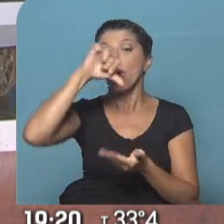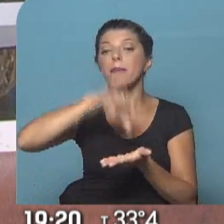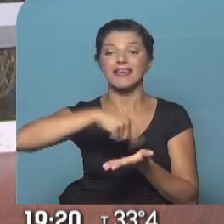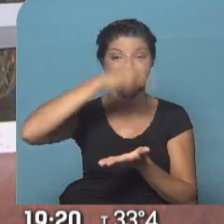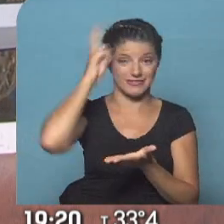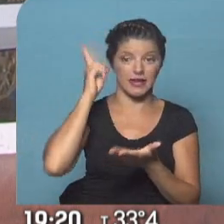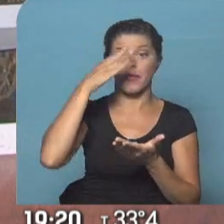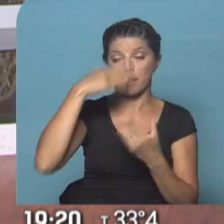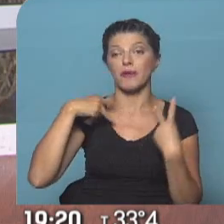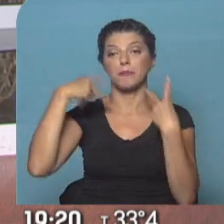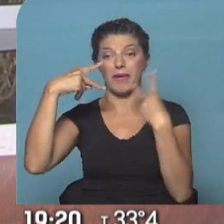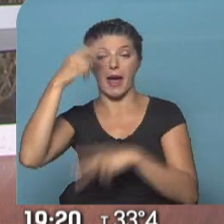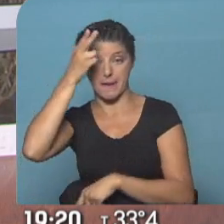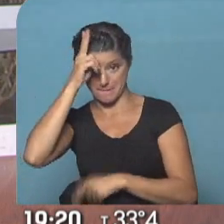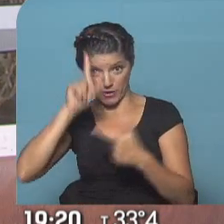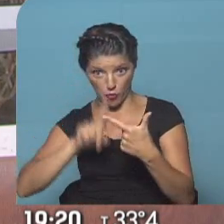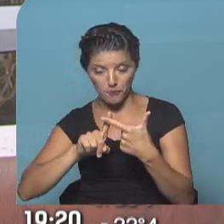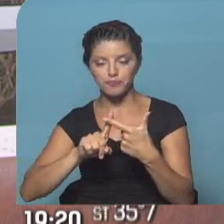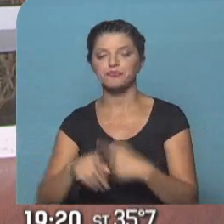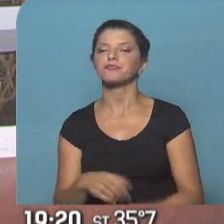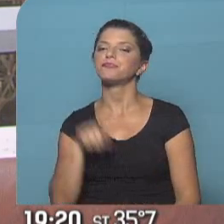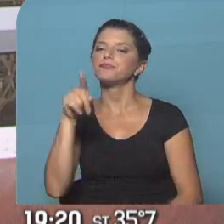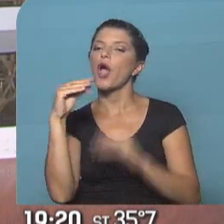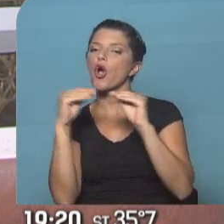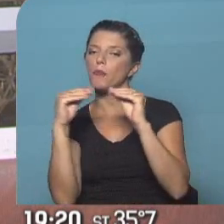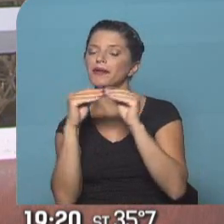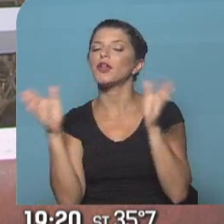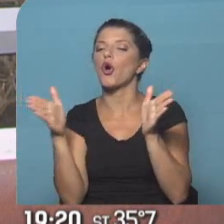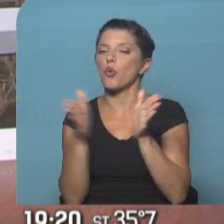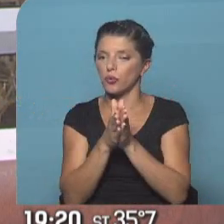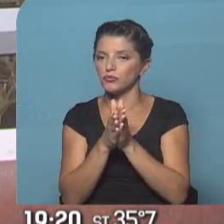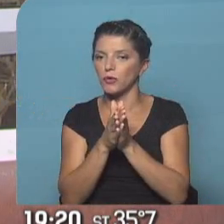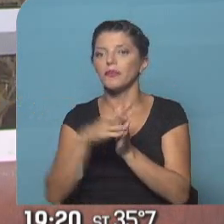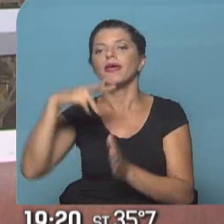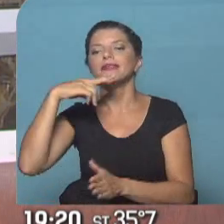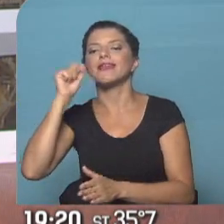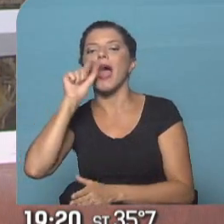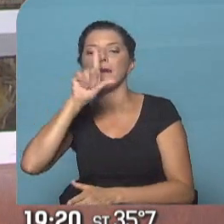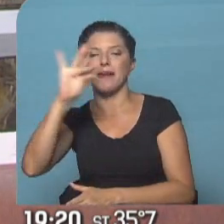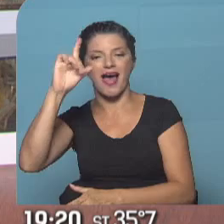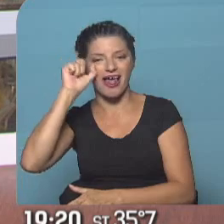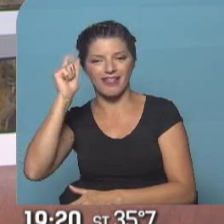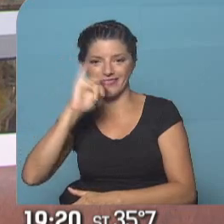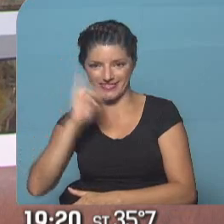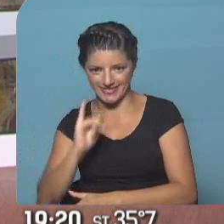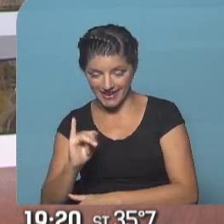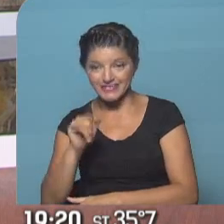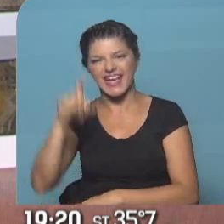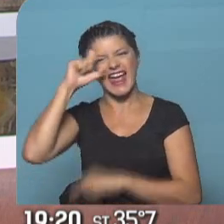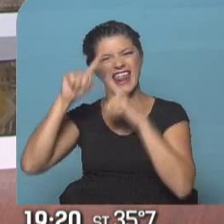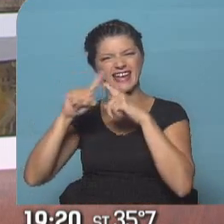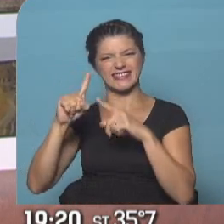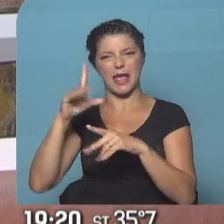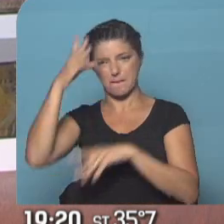visitará Perú. Eduardo Salim Saad está con Eduardo Valdés, quien es el ex embajador argentino en el Vaticano y que seguramente nos